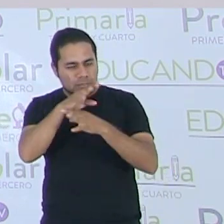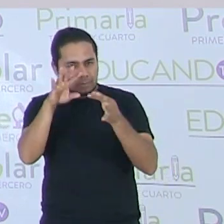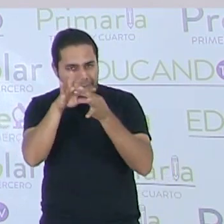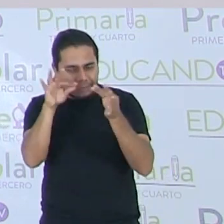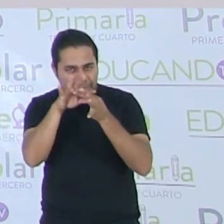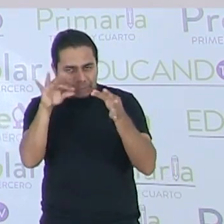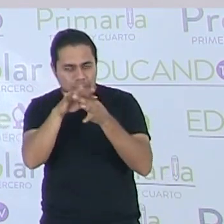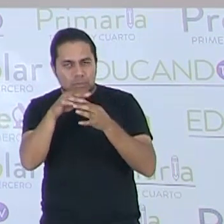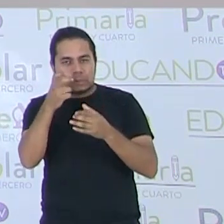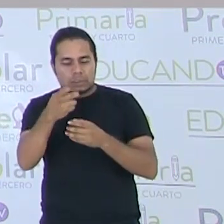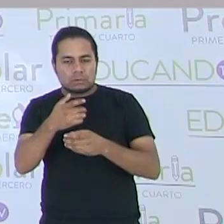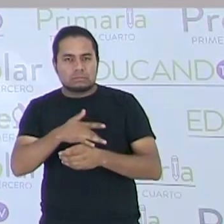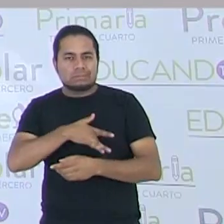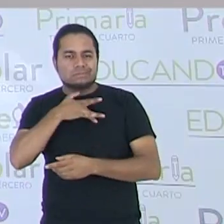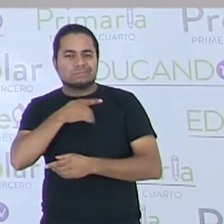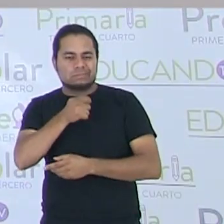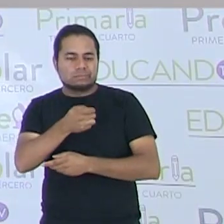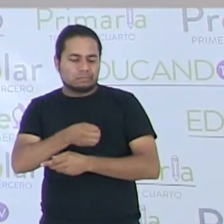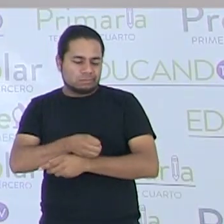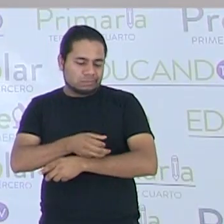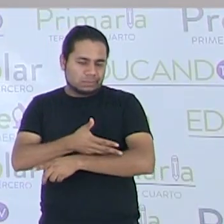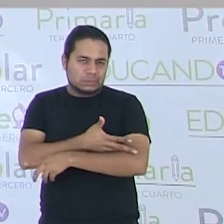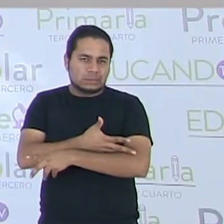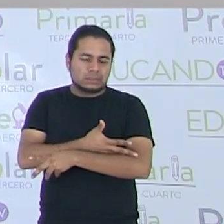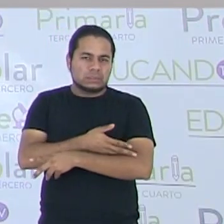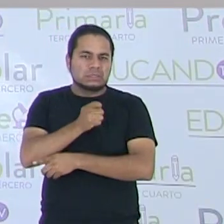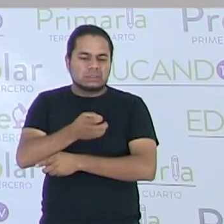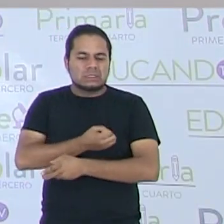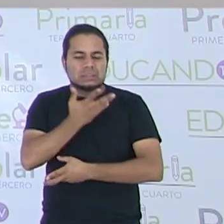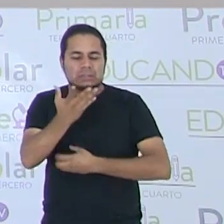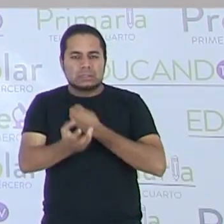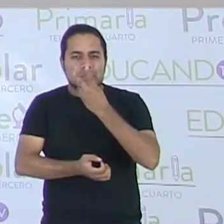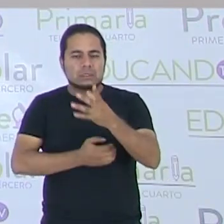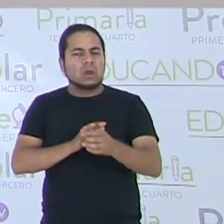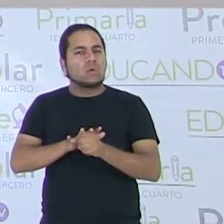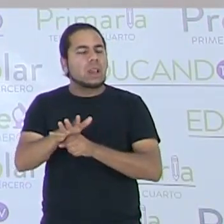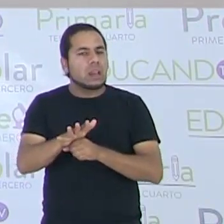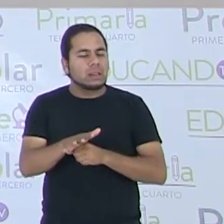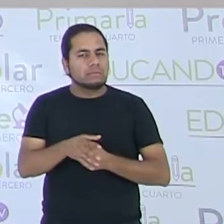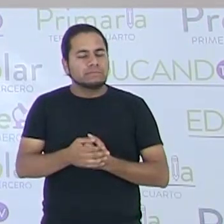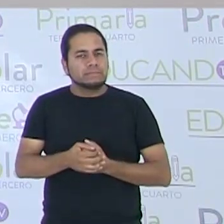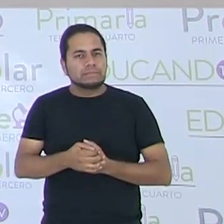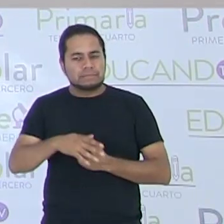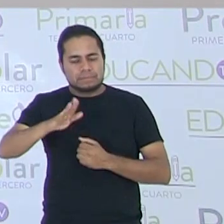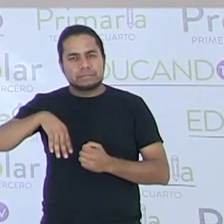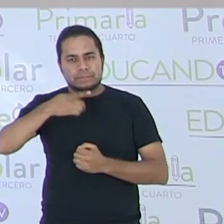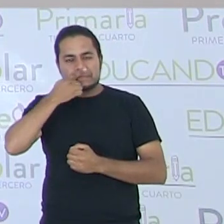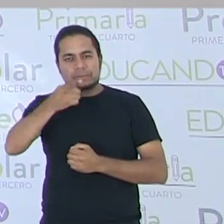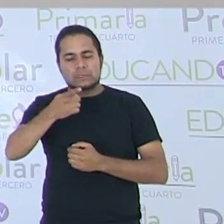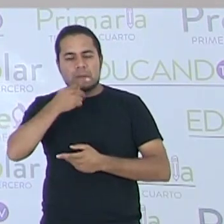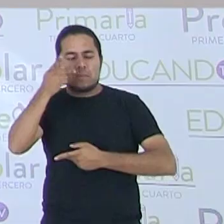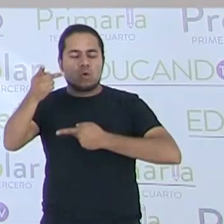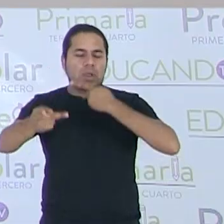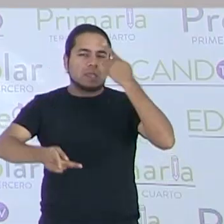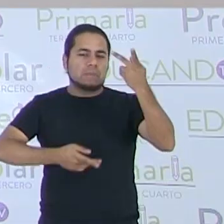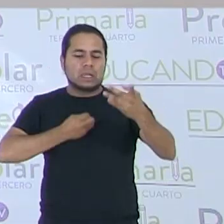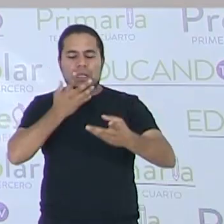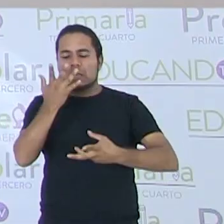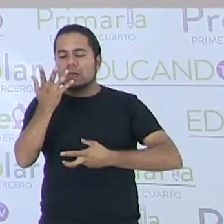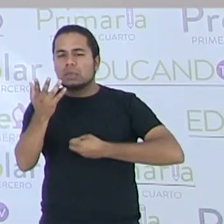poemas expresan. ¿Qué expresan los poemas? Decíamos que los poemas